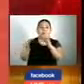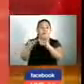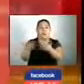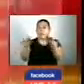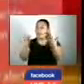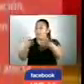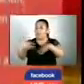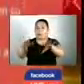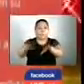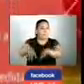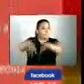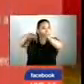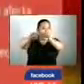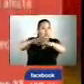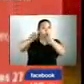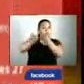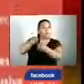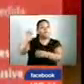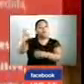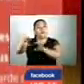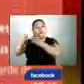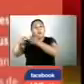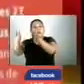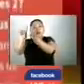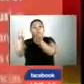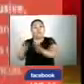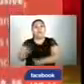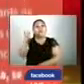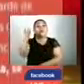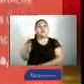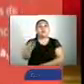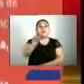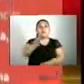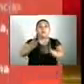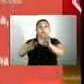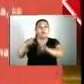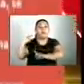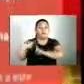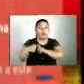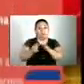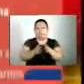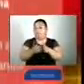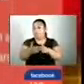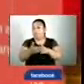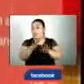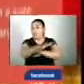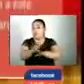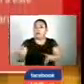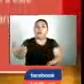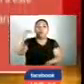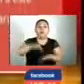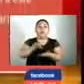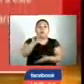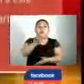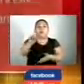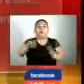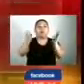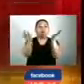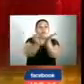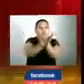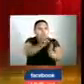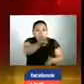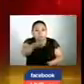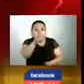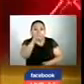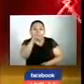las clases a la modalidad virtual a partir de este 27 de abril. Y se reintegrarán hasta el 11 de mayo, dado que varios padres de